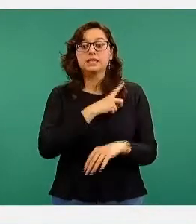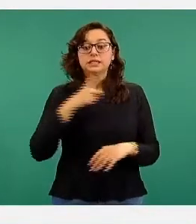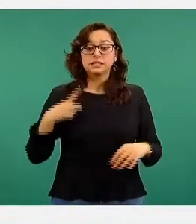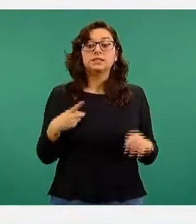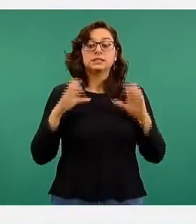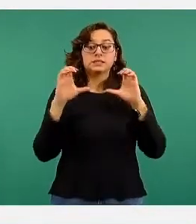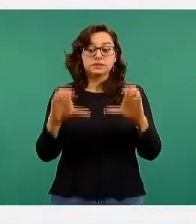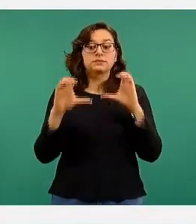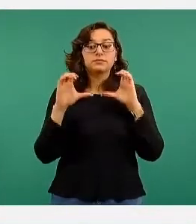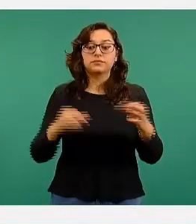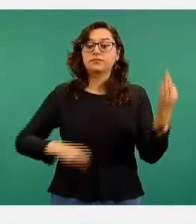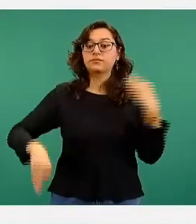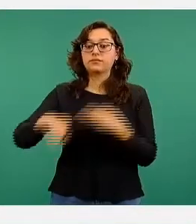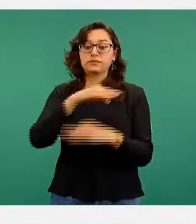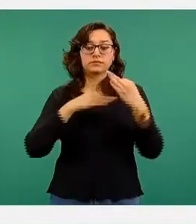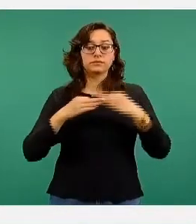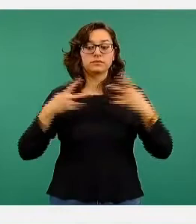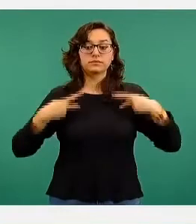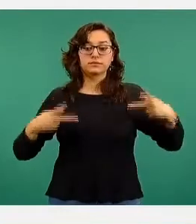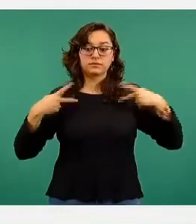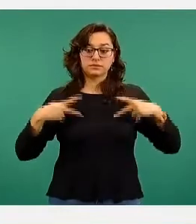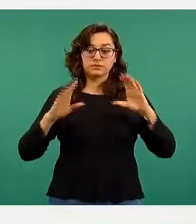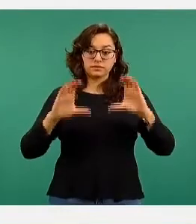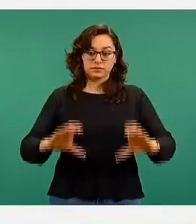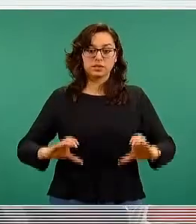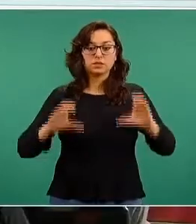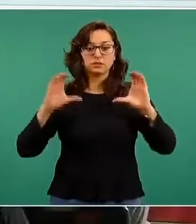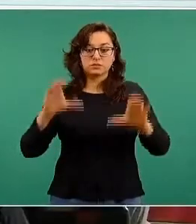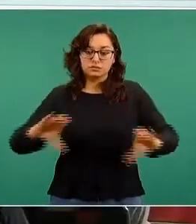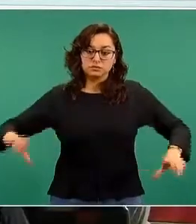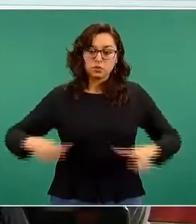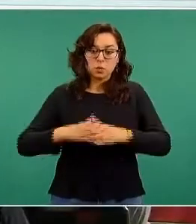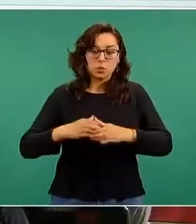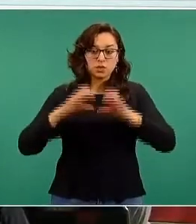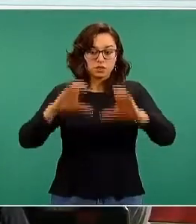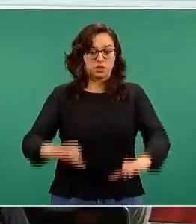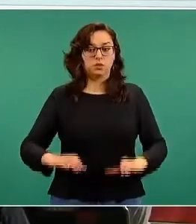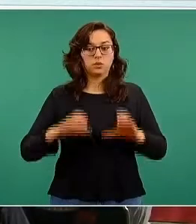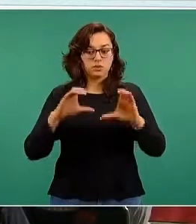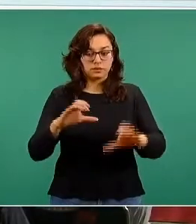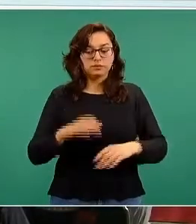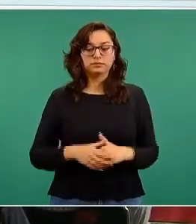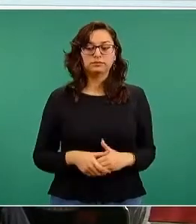a nuestros seres queridos, a nuestras comunidades. Si me pasa la siguiente, por favor.